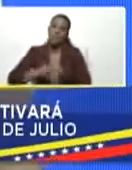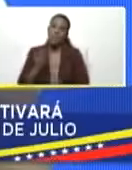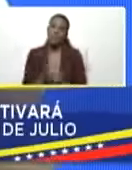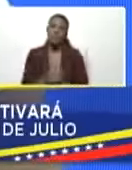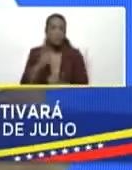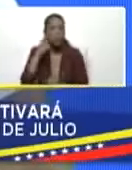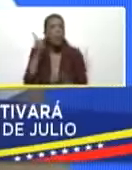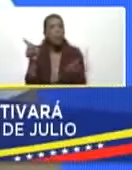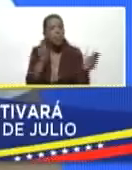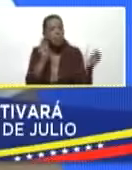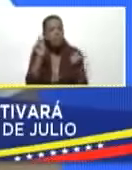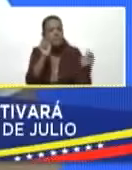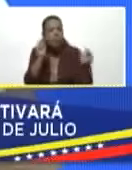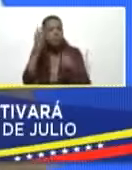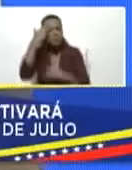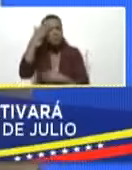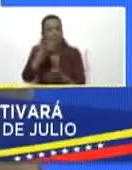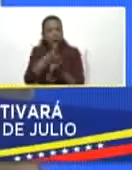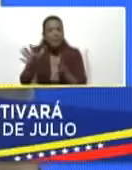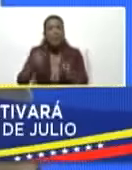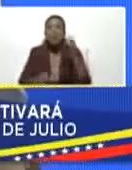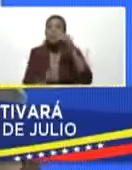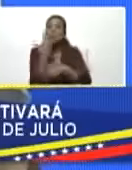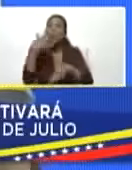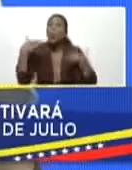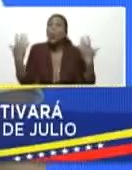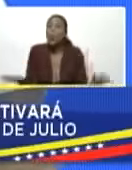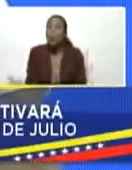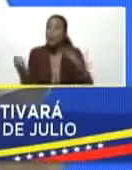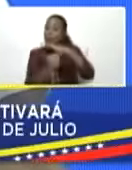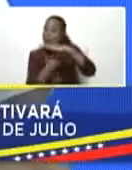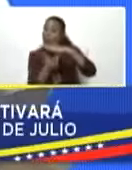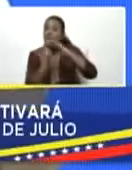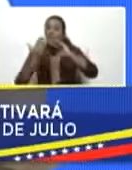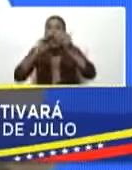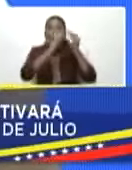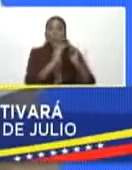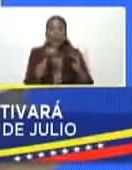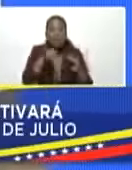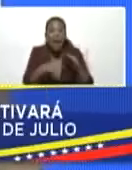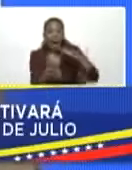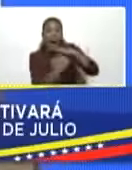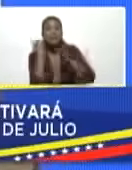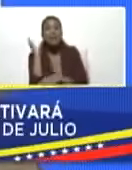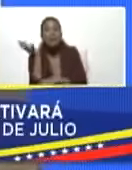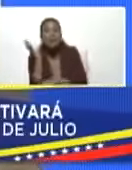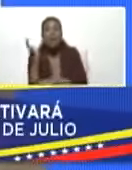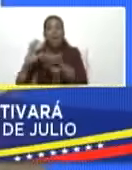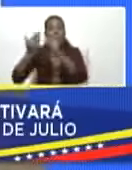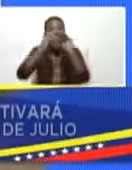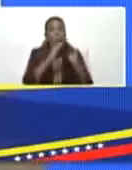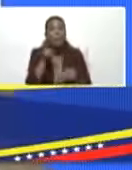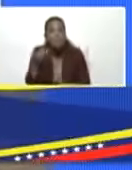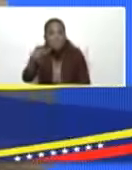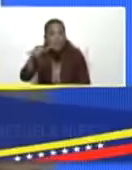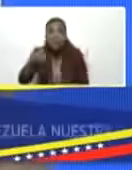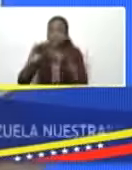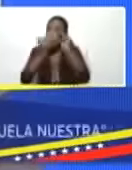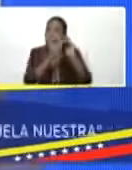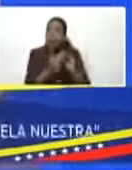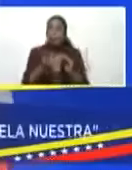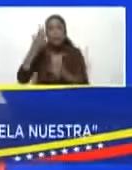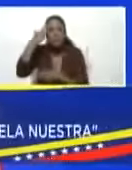que ese debate, como todos lo sabemos, surgió de las bases, porque ese debate vino de las asambleas, fue el pueblo quien